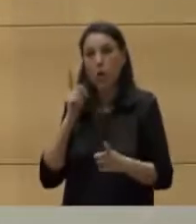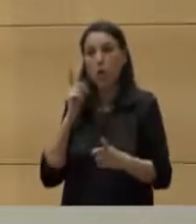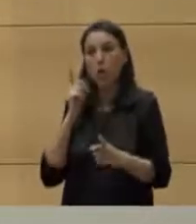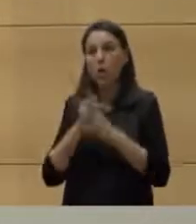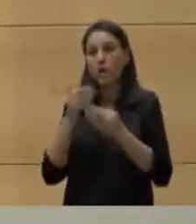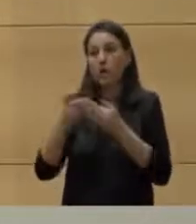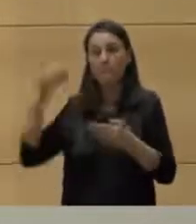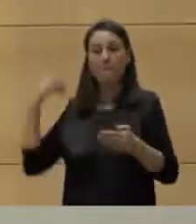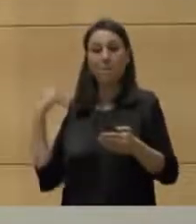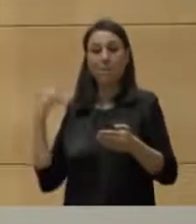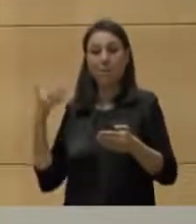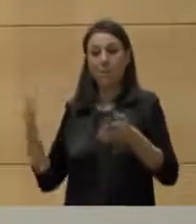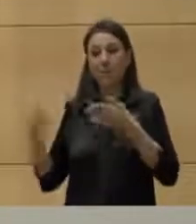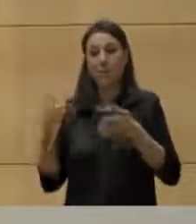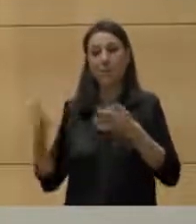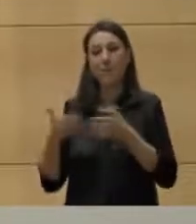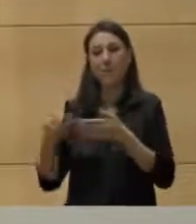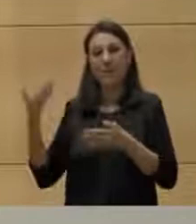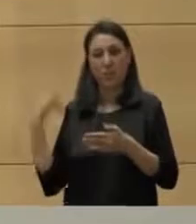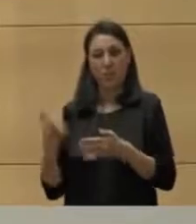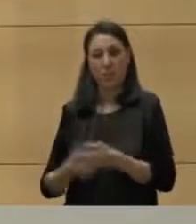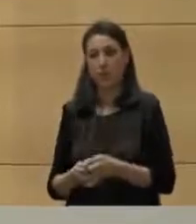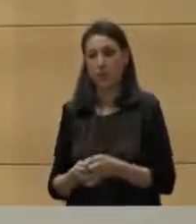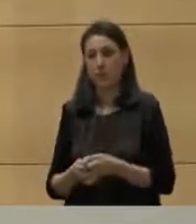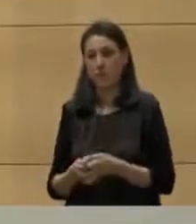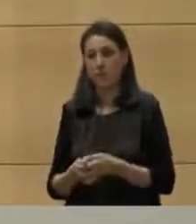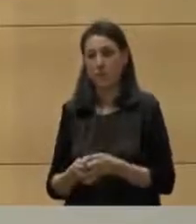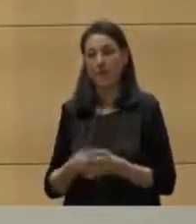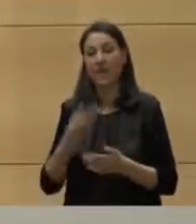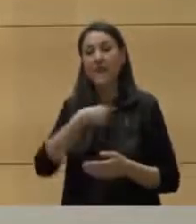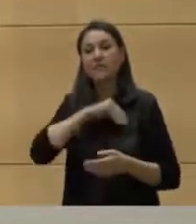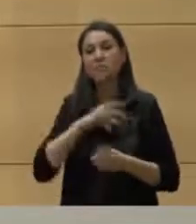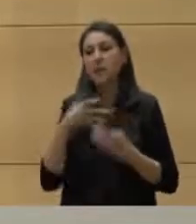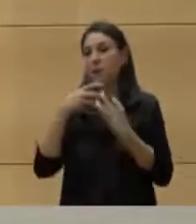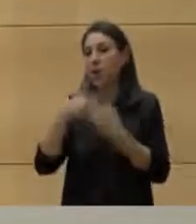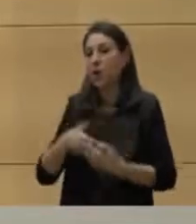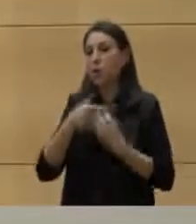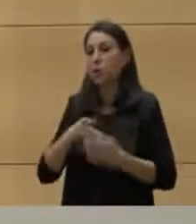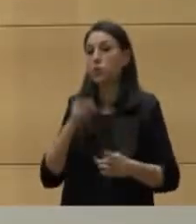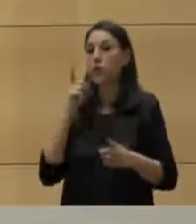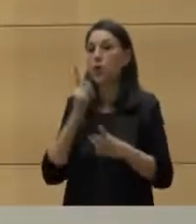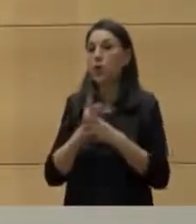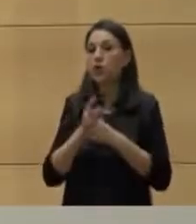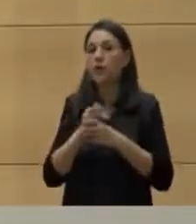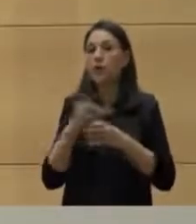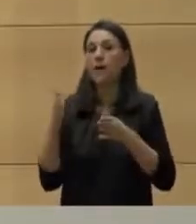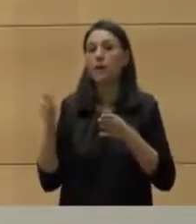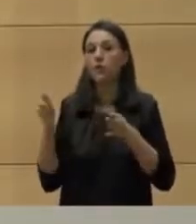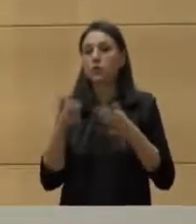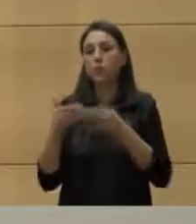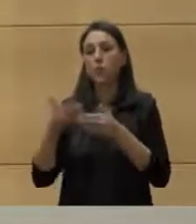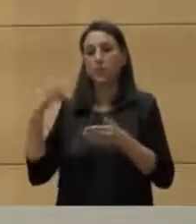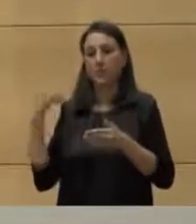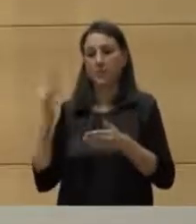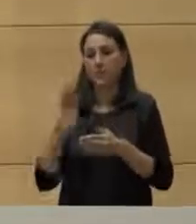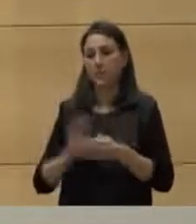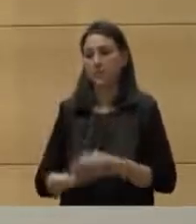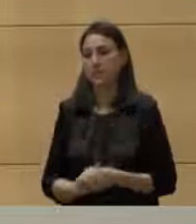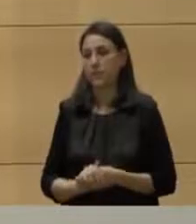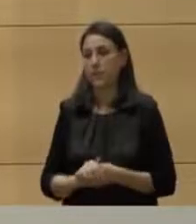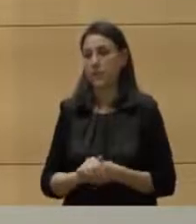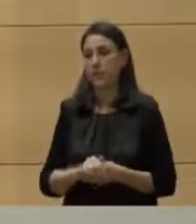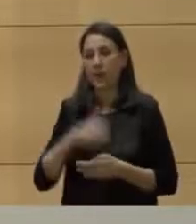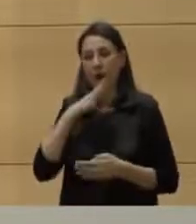nuestro pasado. Como decía Pierre Vilar, España lucha dramáticamente contra su pasado. ¿Cómo se ha llegado a